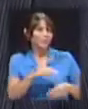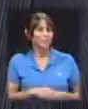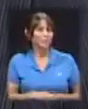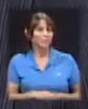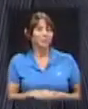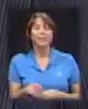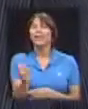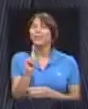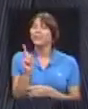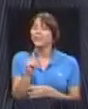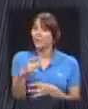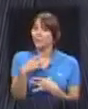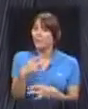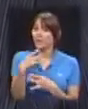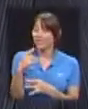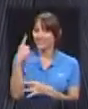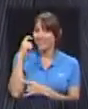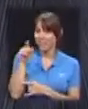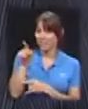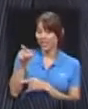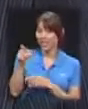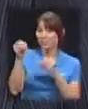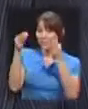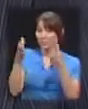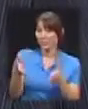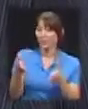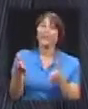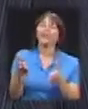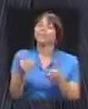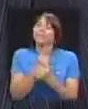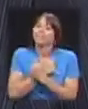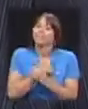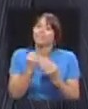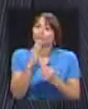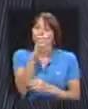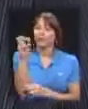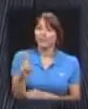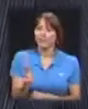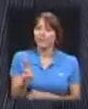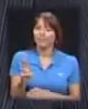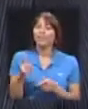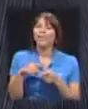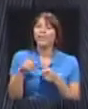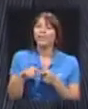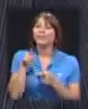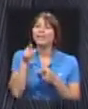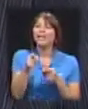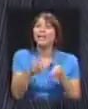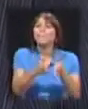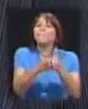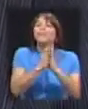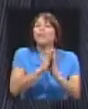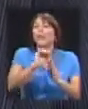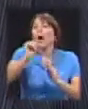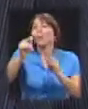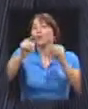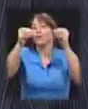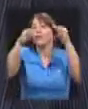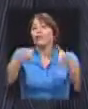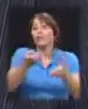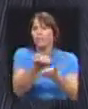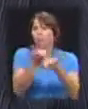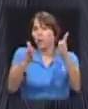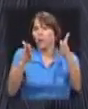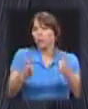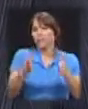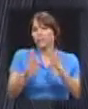muy interesante porque él quería mucho a Costa Rica, ¿verdad? Y entonces le pidió a otros profesores economistas muy destacados,